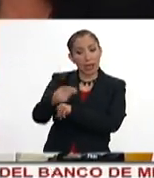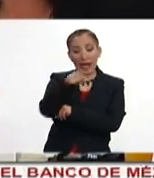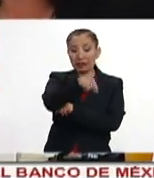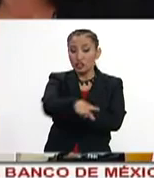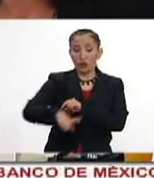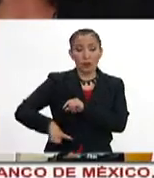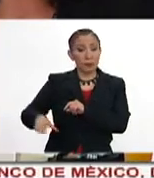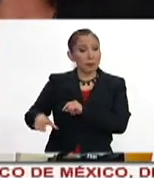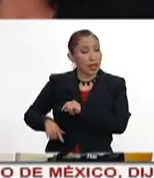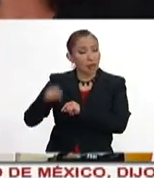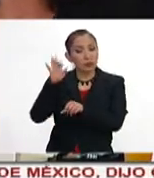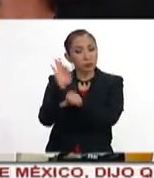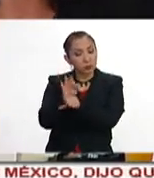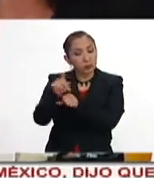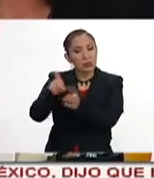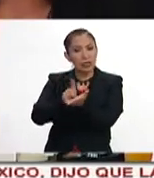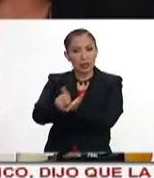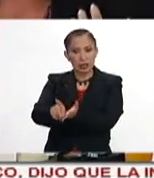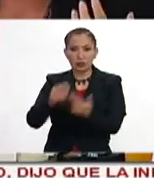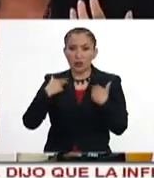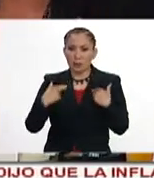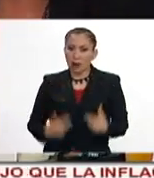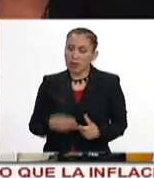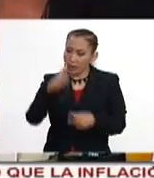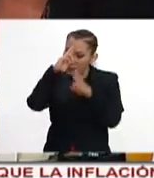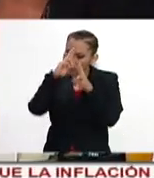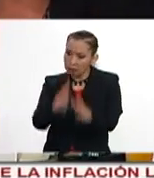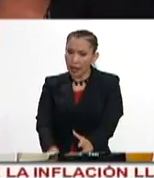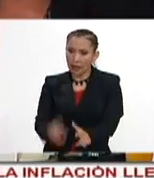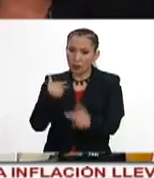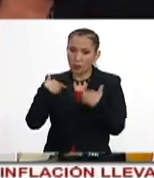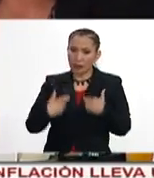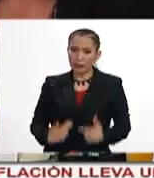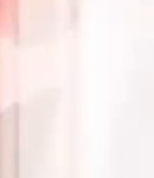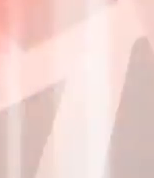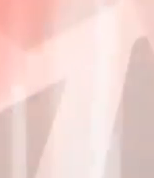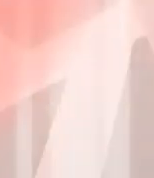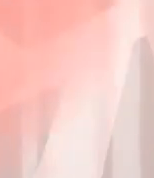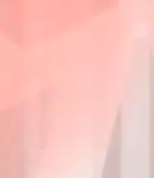del Estado proteger los derechos humanos y el respeto del ser humano.